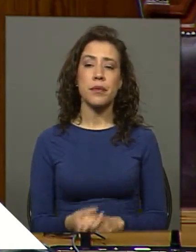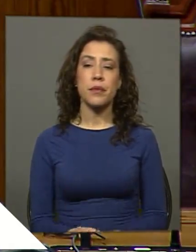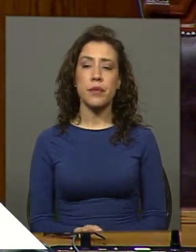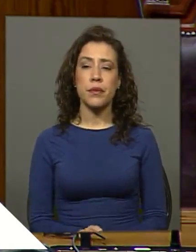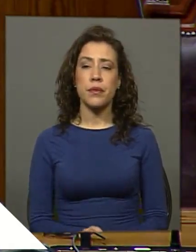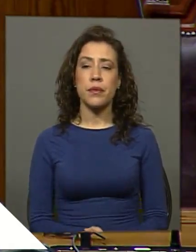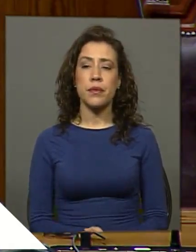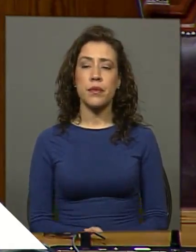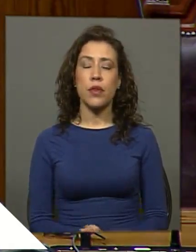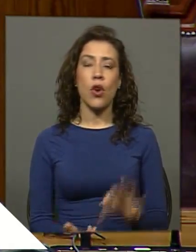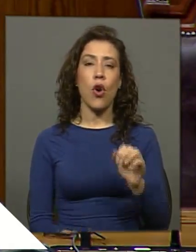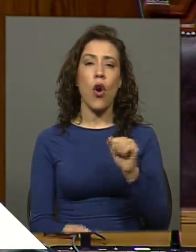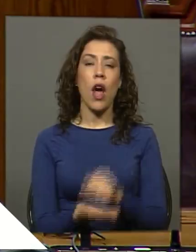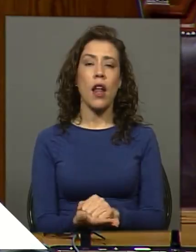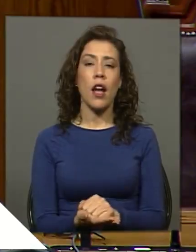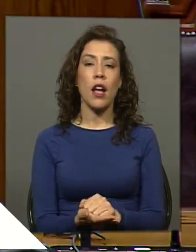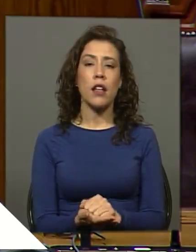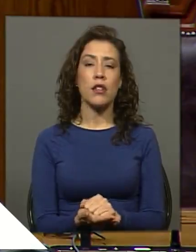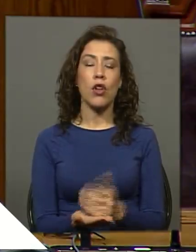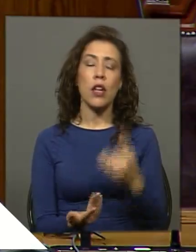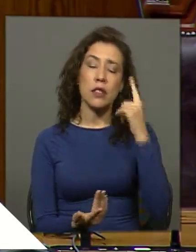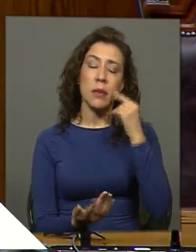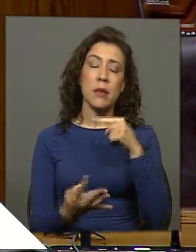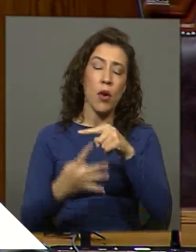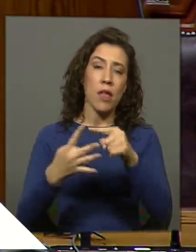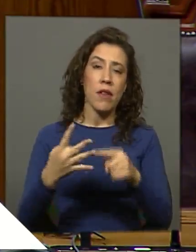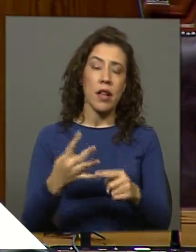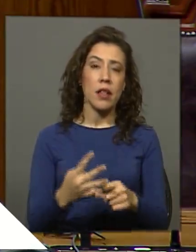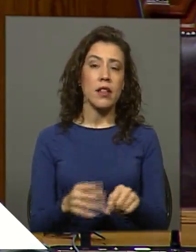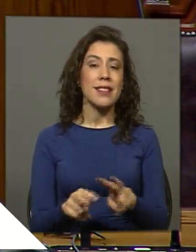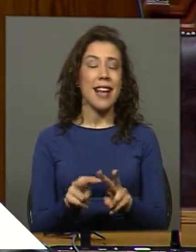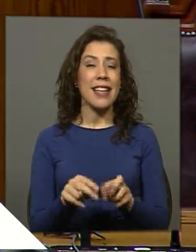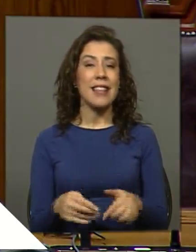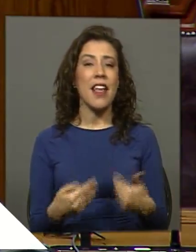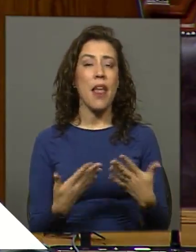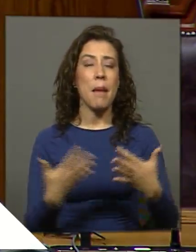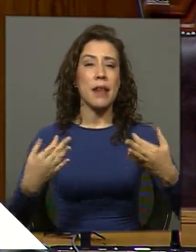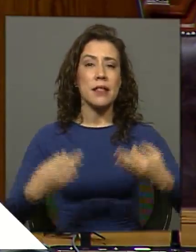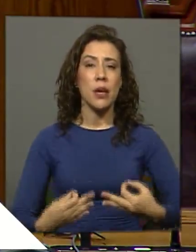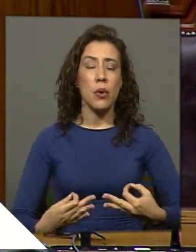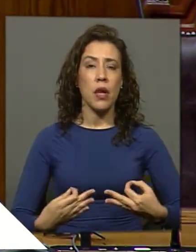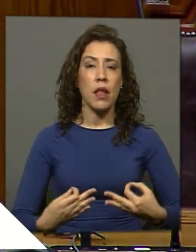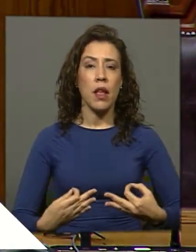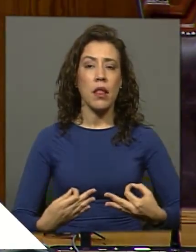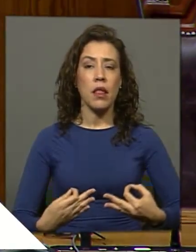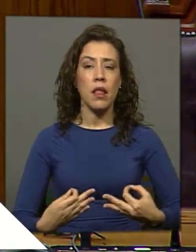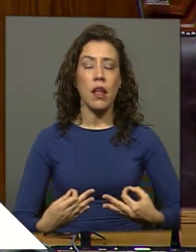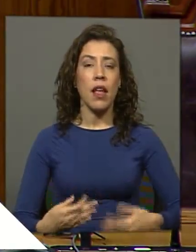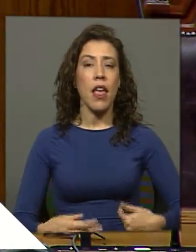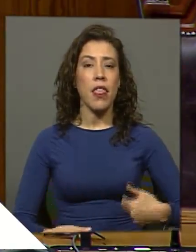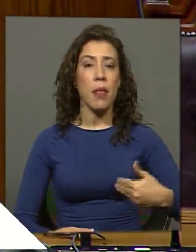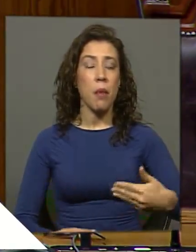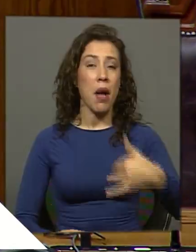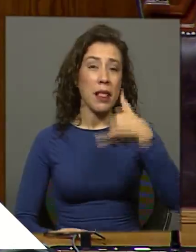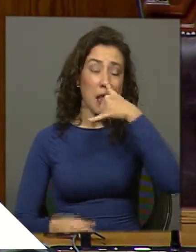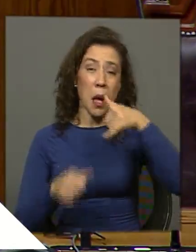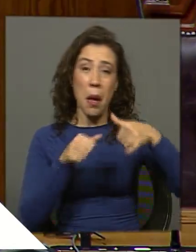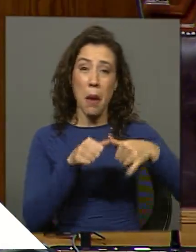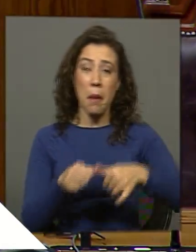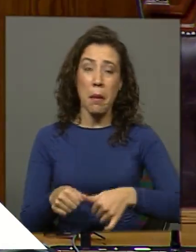de alegato que se presume en cada caso y lo que se hace acá es darle más certeza a que transcurrido un tiempo